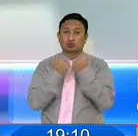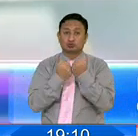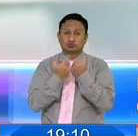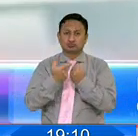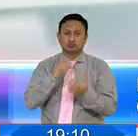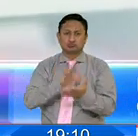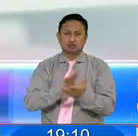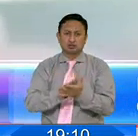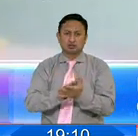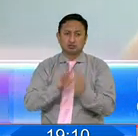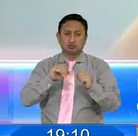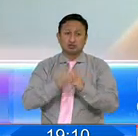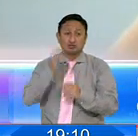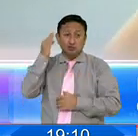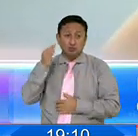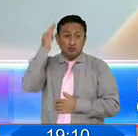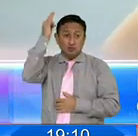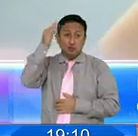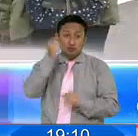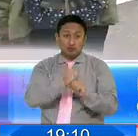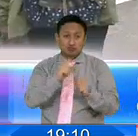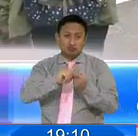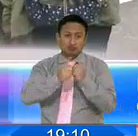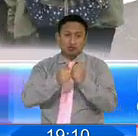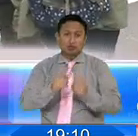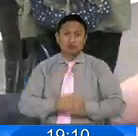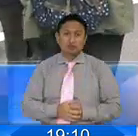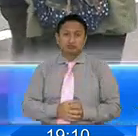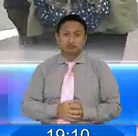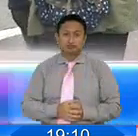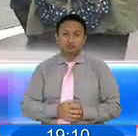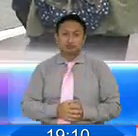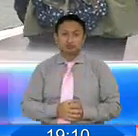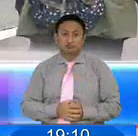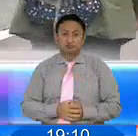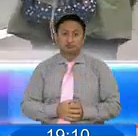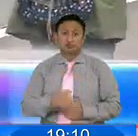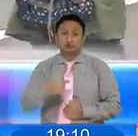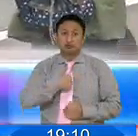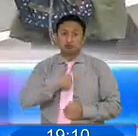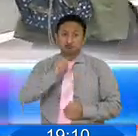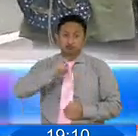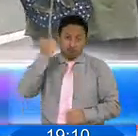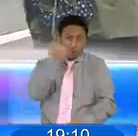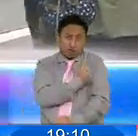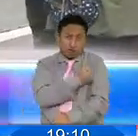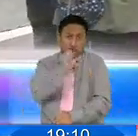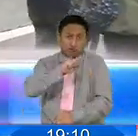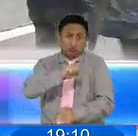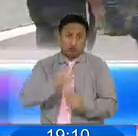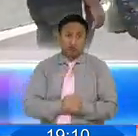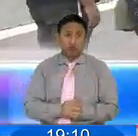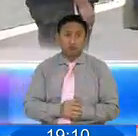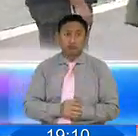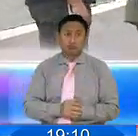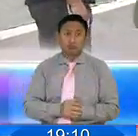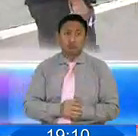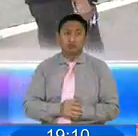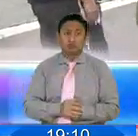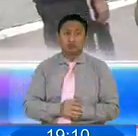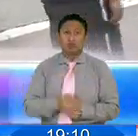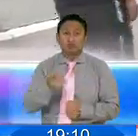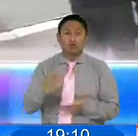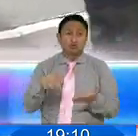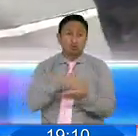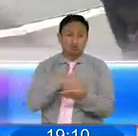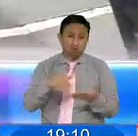forma de mirar el futuro con la vacuna cambia. Estaría dispuesta a vacunarme, a pesar de que hay muchas dudas que dicen que